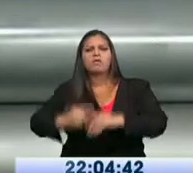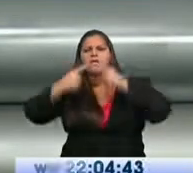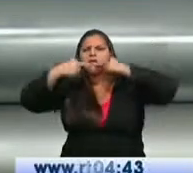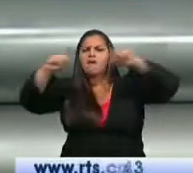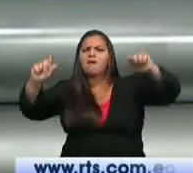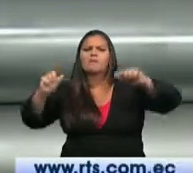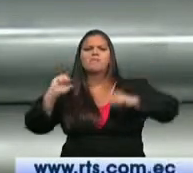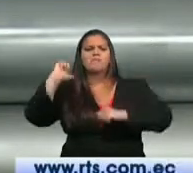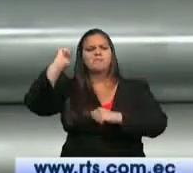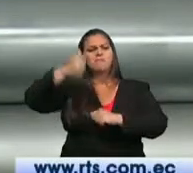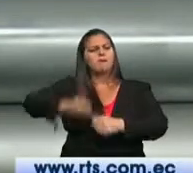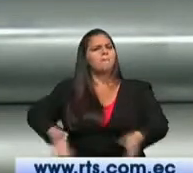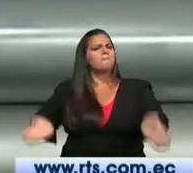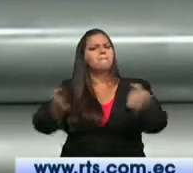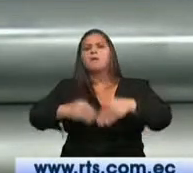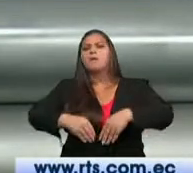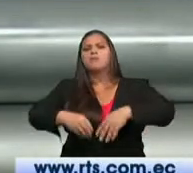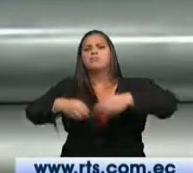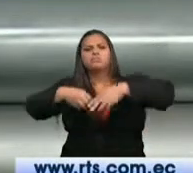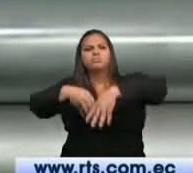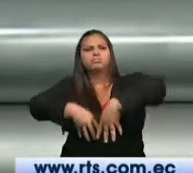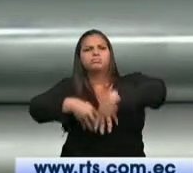plusvalía el próximo año.